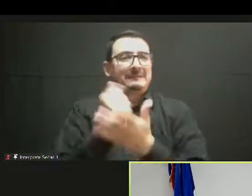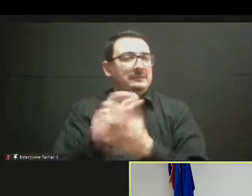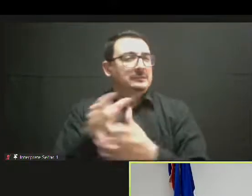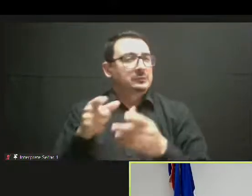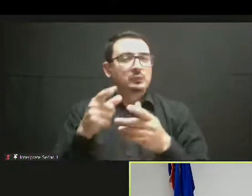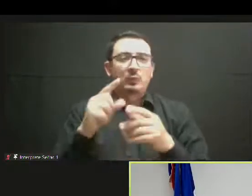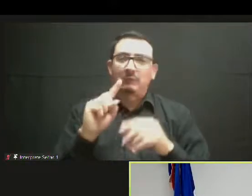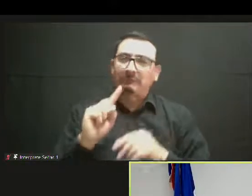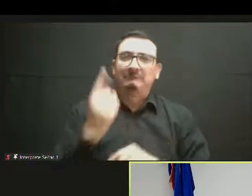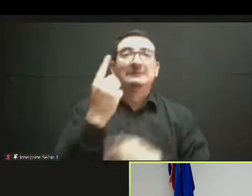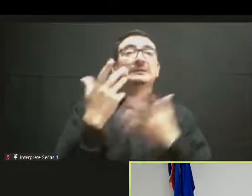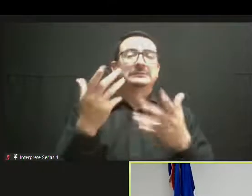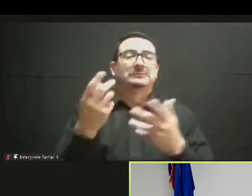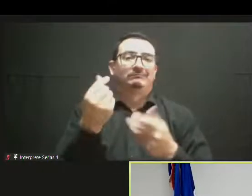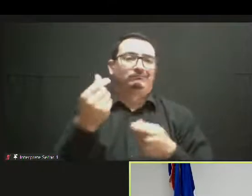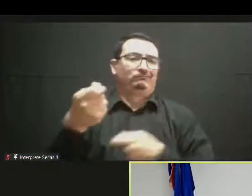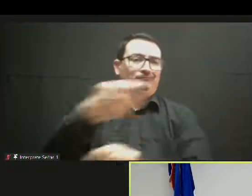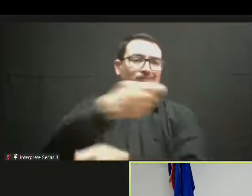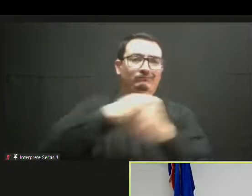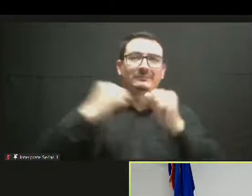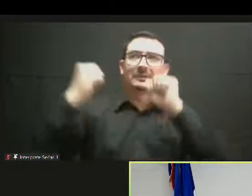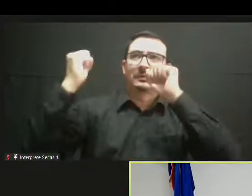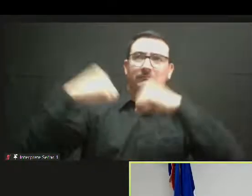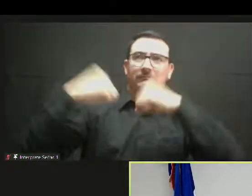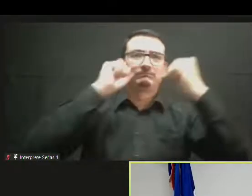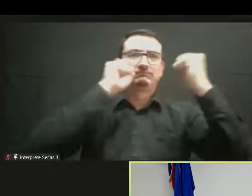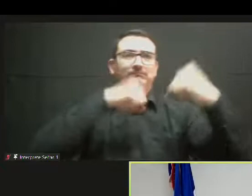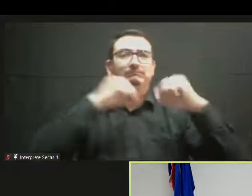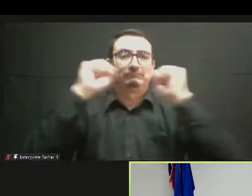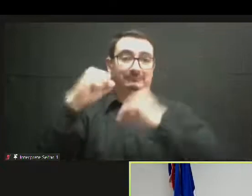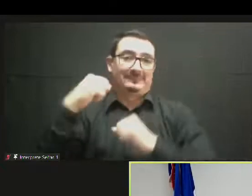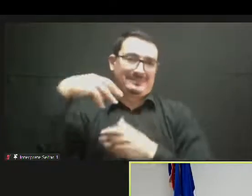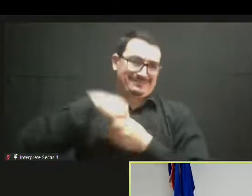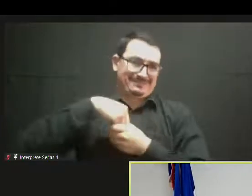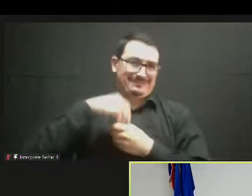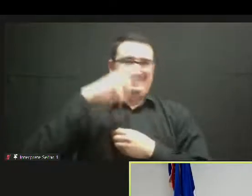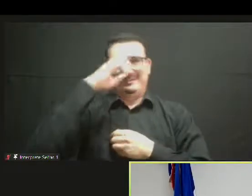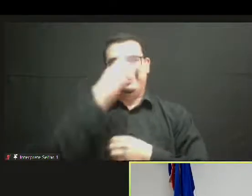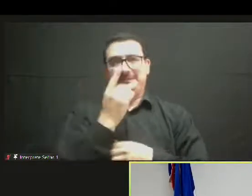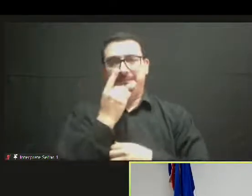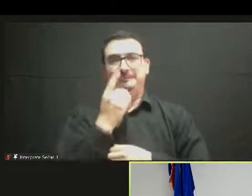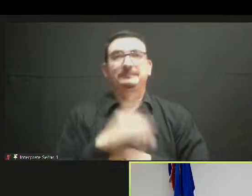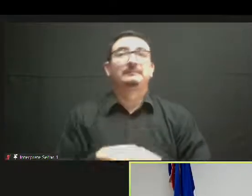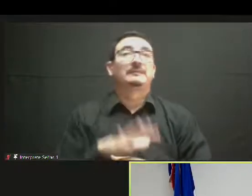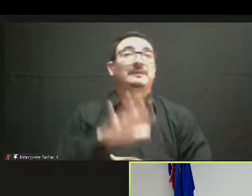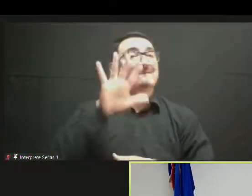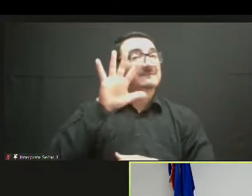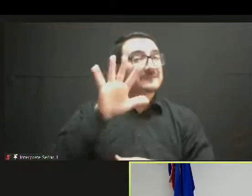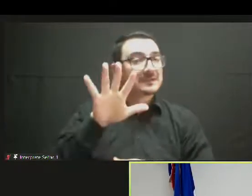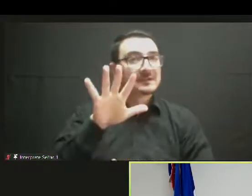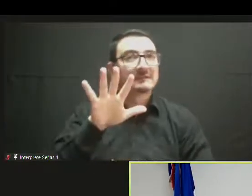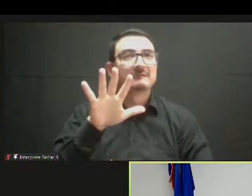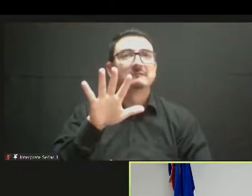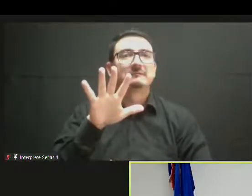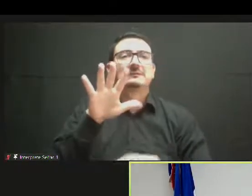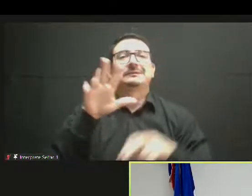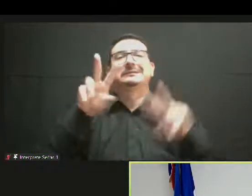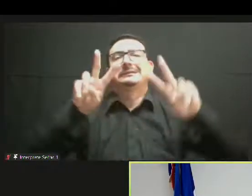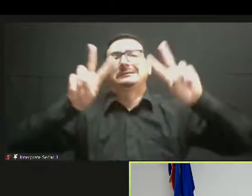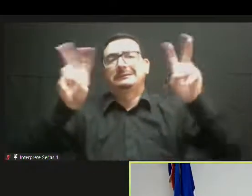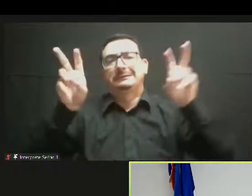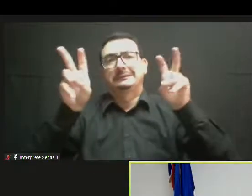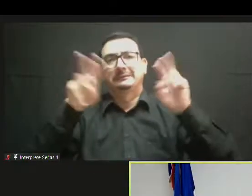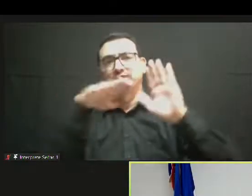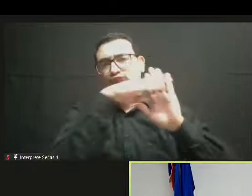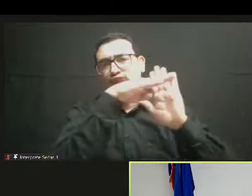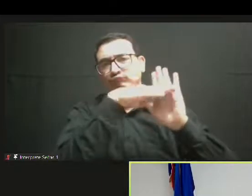vigente. La estrategia cuenta con 5 pilares fundamentales, los cuales van desde desarrollo de capacidades.